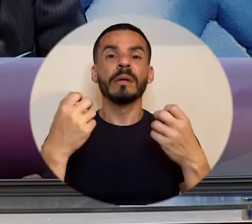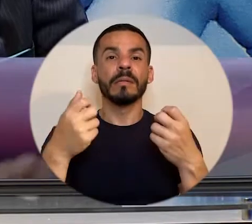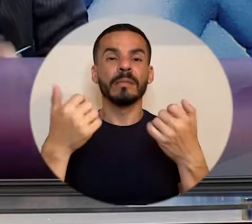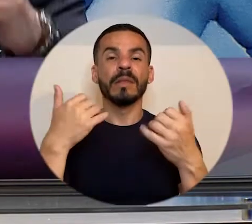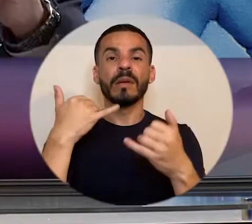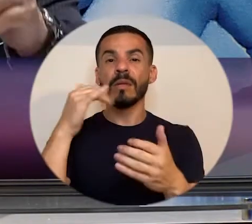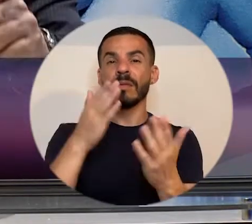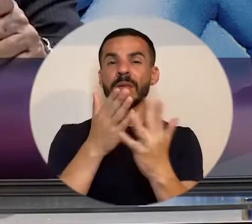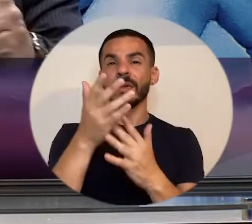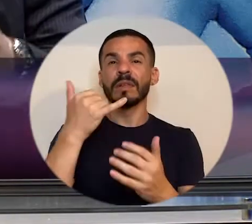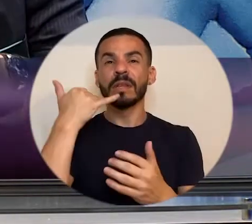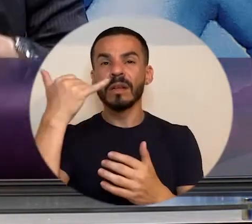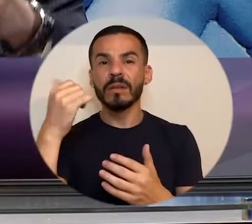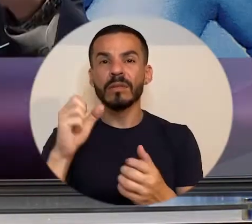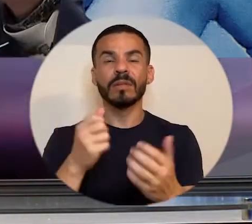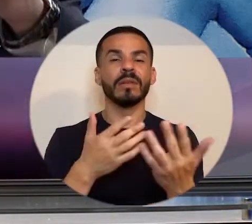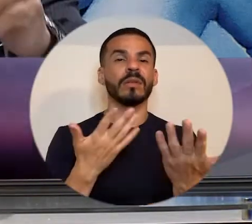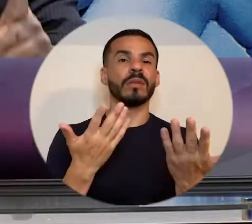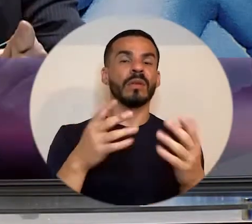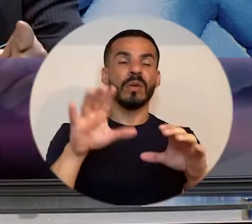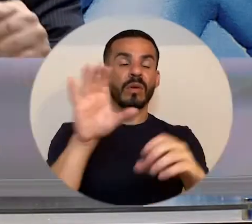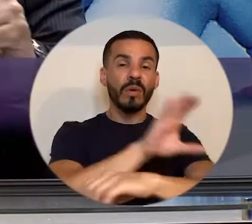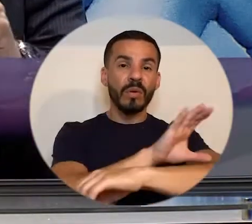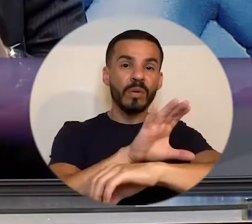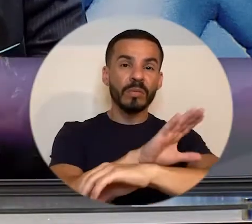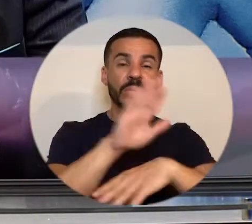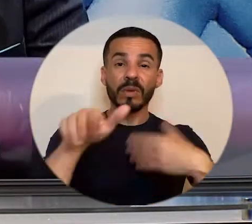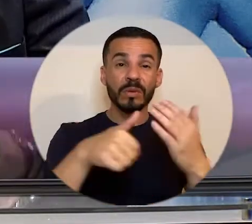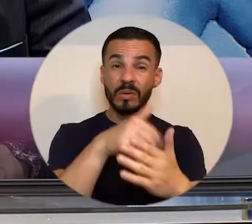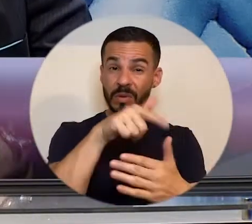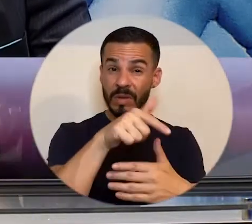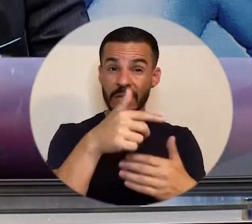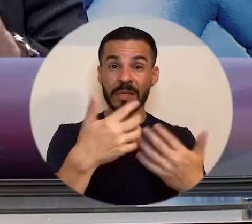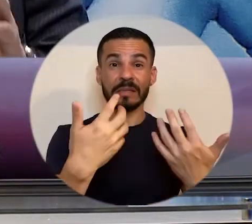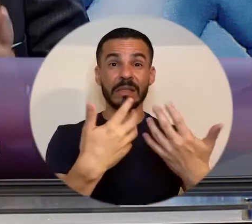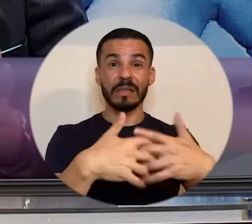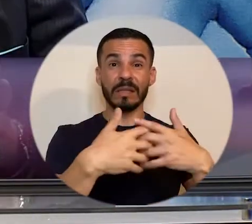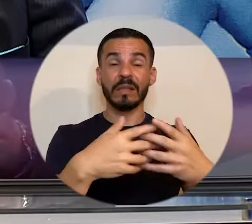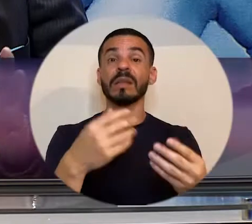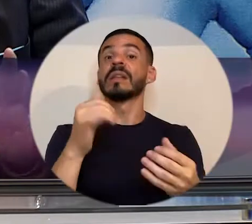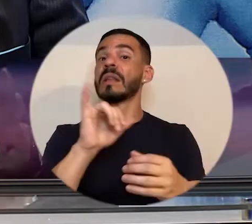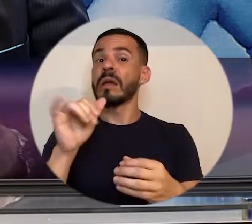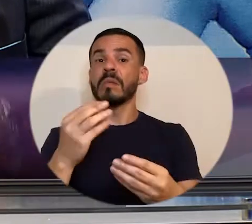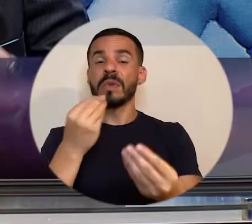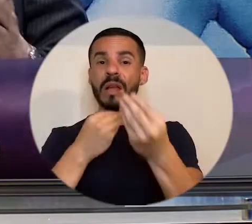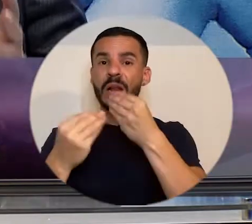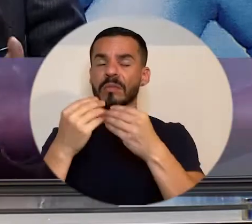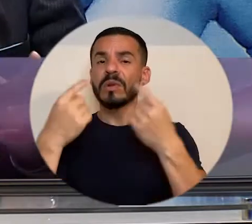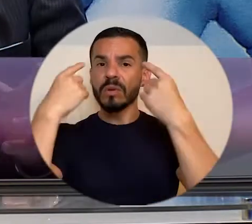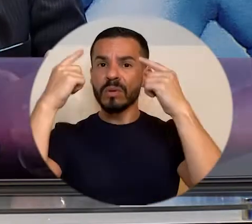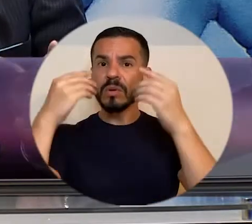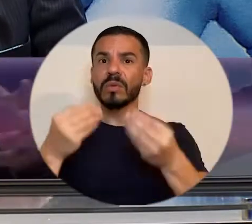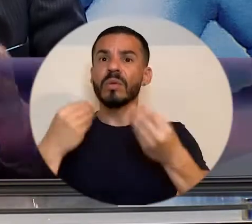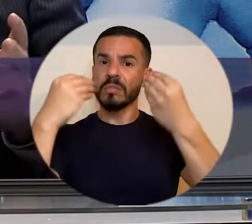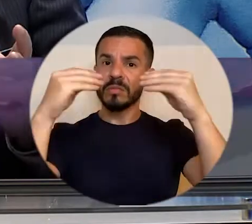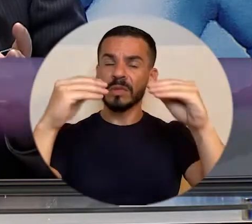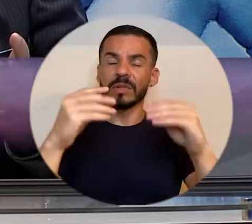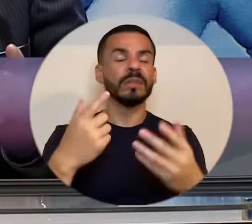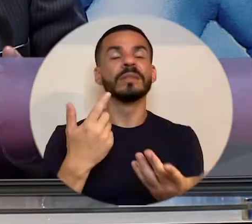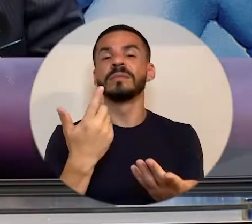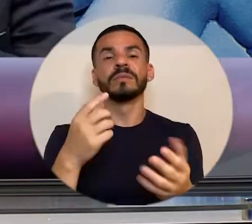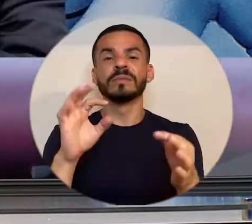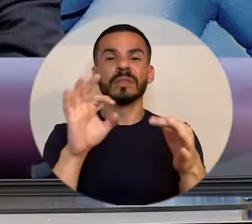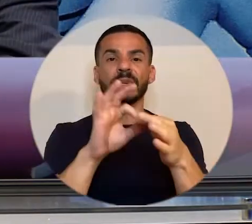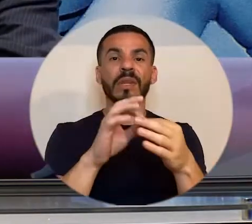están presentes por la vía telefónica, por la vía de programas en computadora, toda esa industria y hasta la industria alimenticia logró colocar